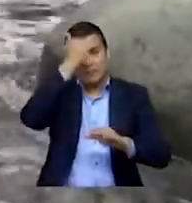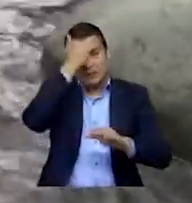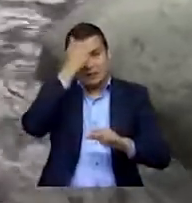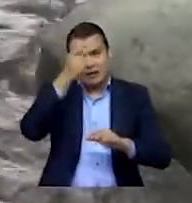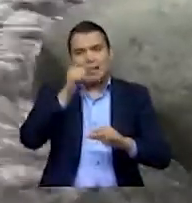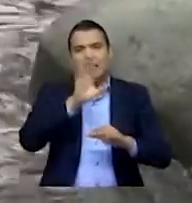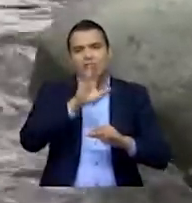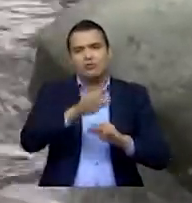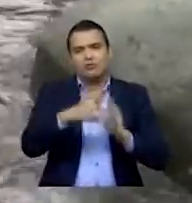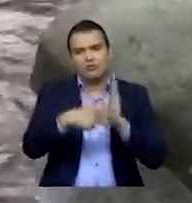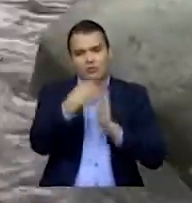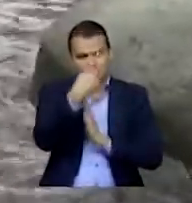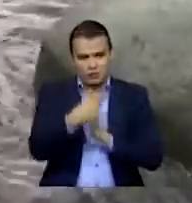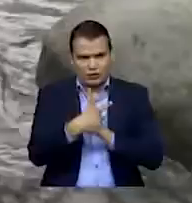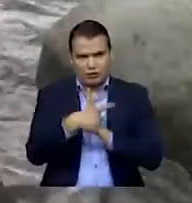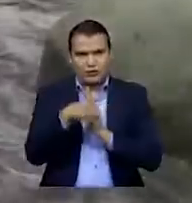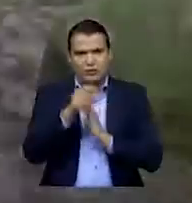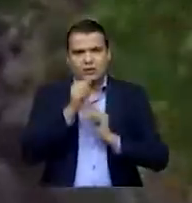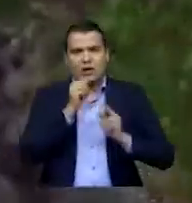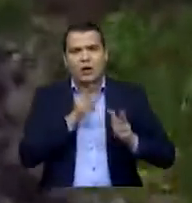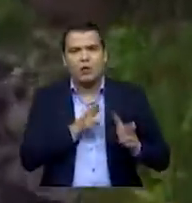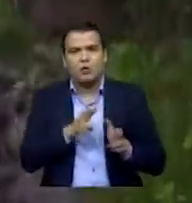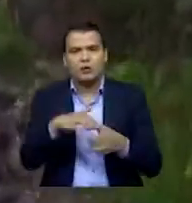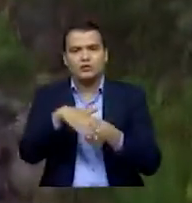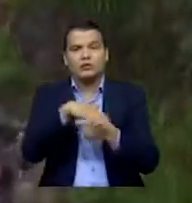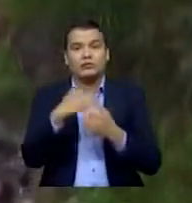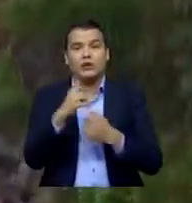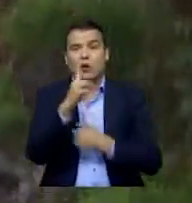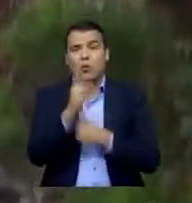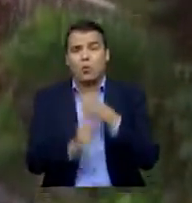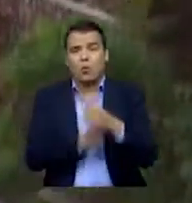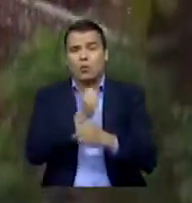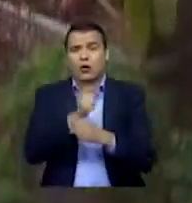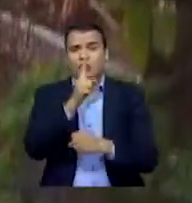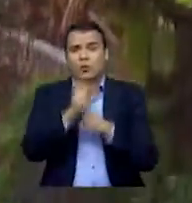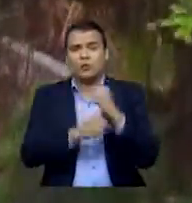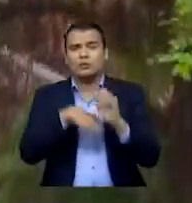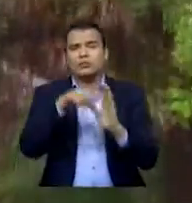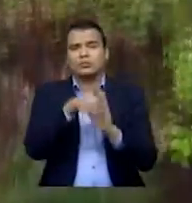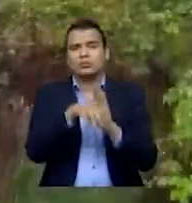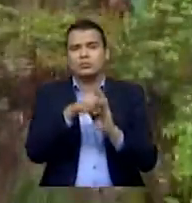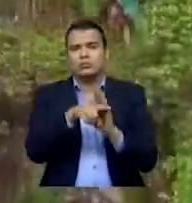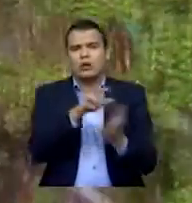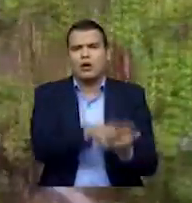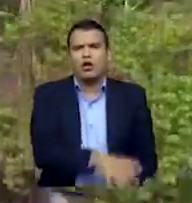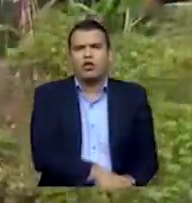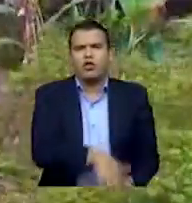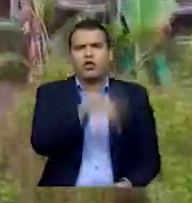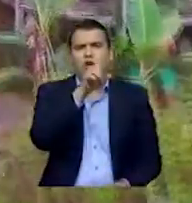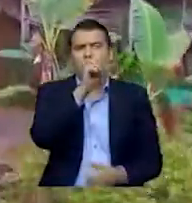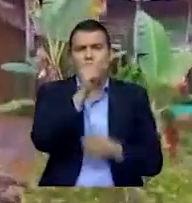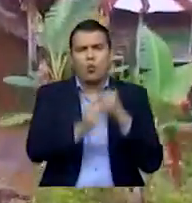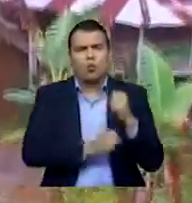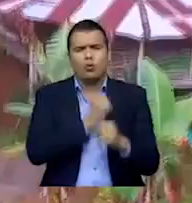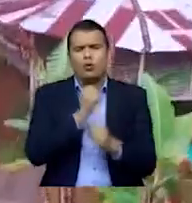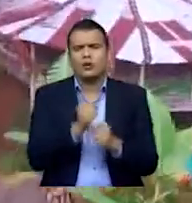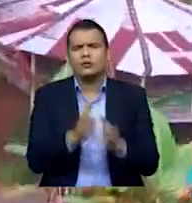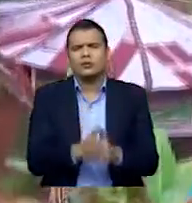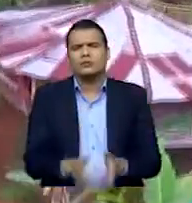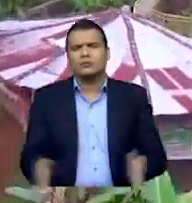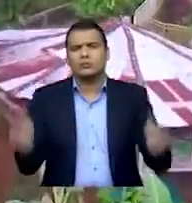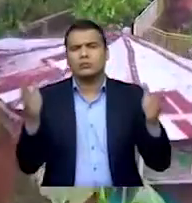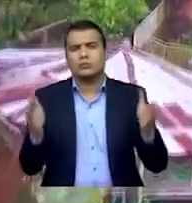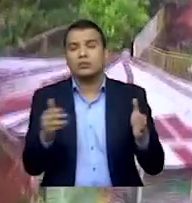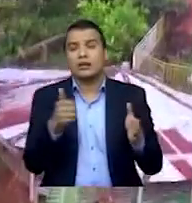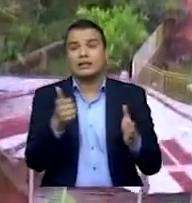es el estado actual de la cuenca se promedia que anualmente el turismo le deja el río pance de cerca y es toneladas de residuos sólidos por lo que